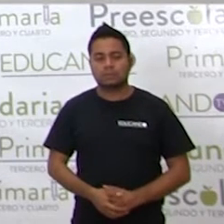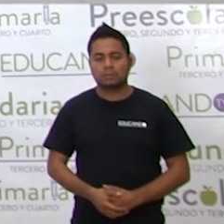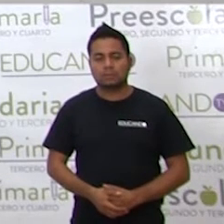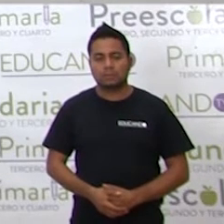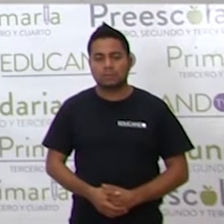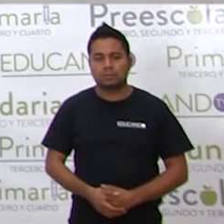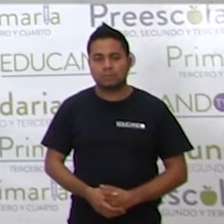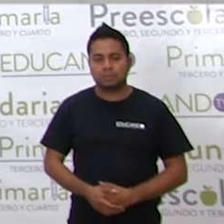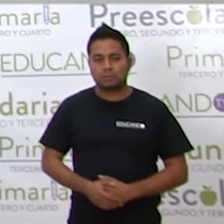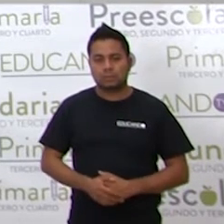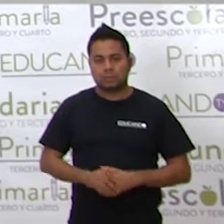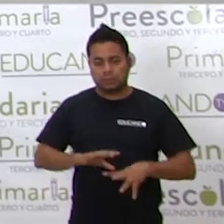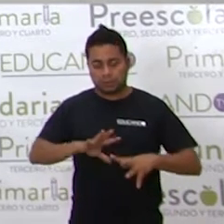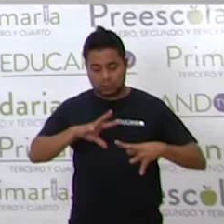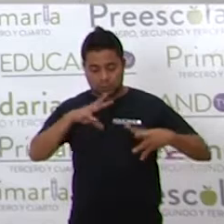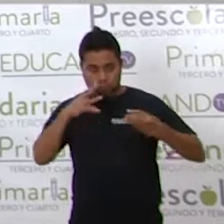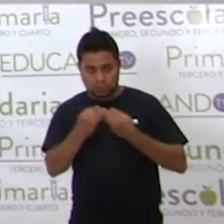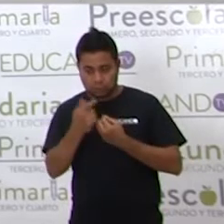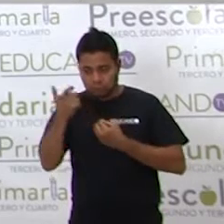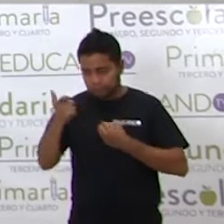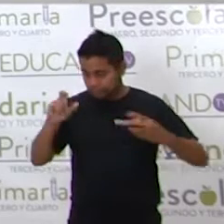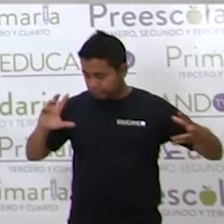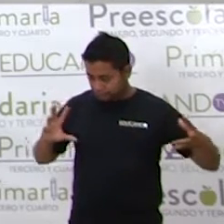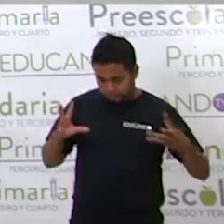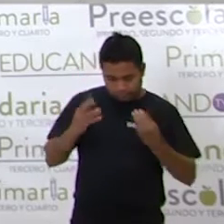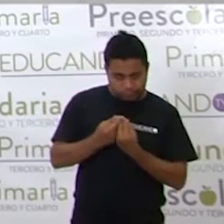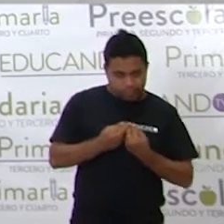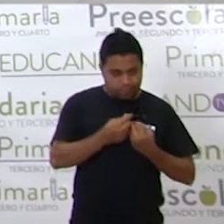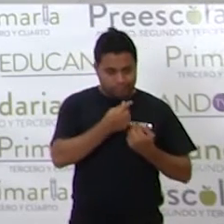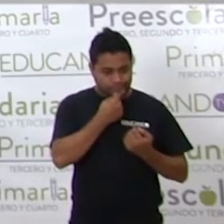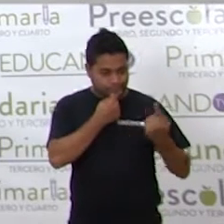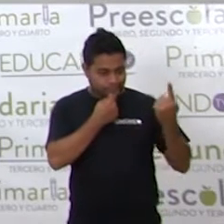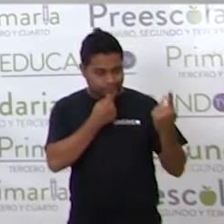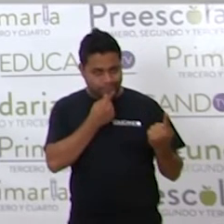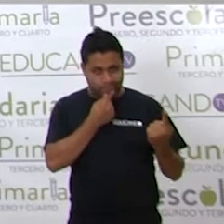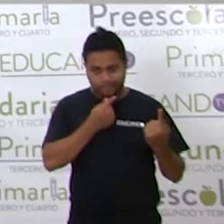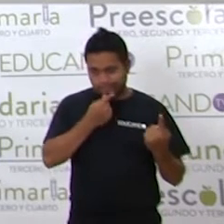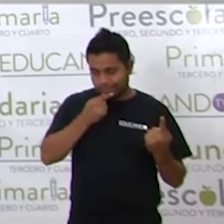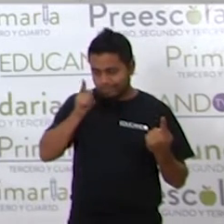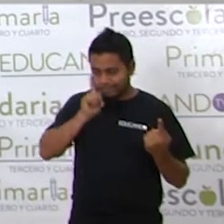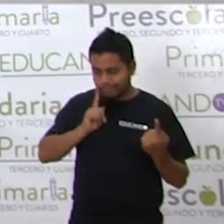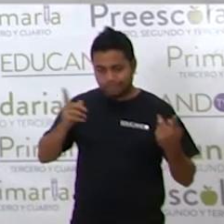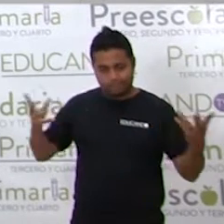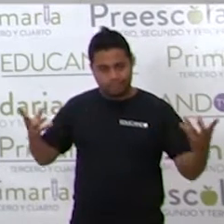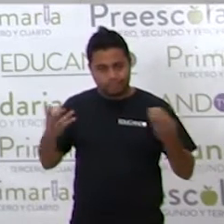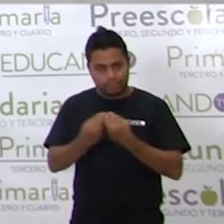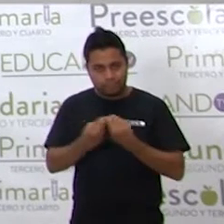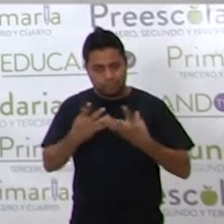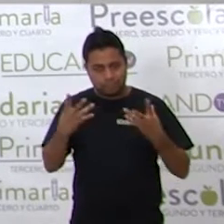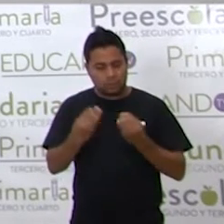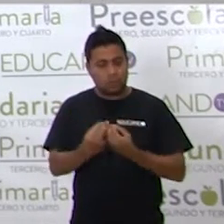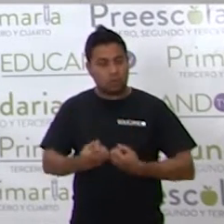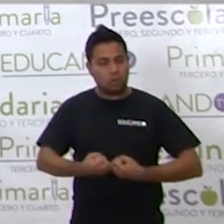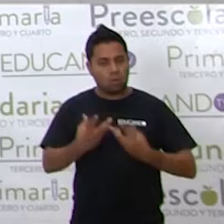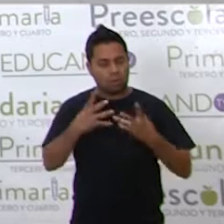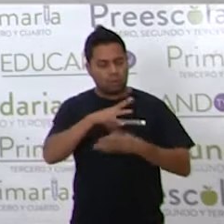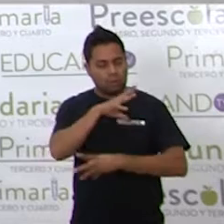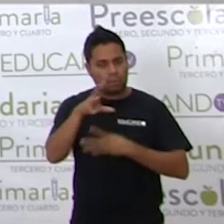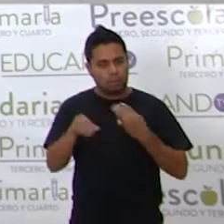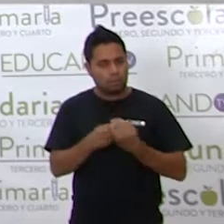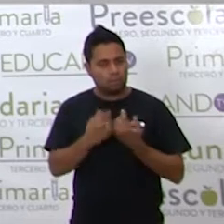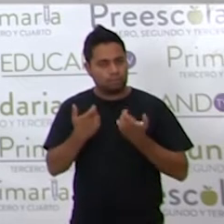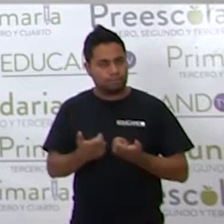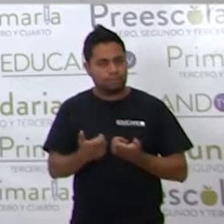Si juntamos el dinero de las dos niñas, ¿cuánto dinero tendrían entre las dos?